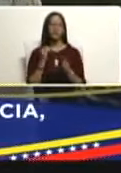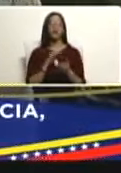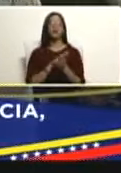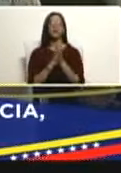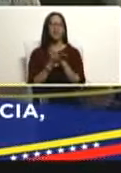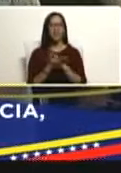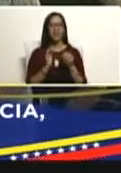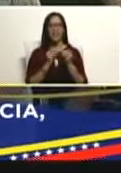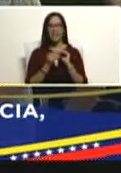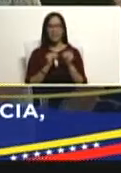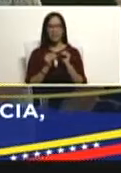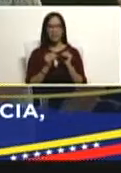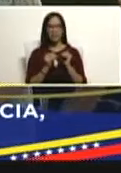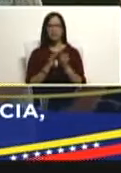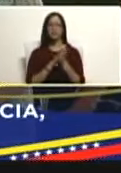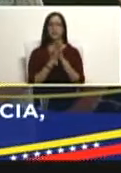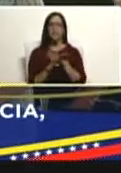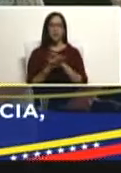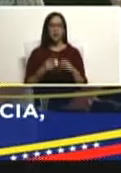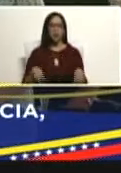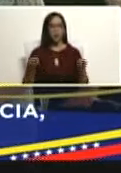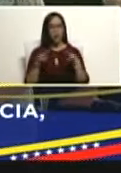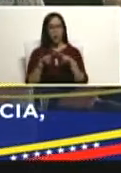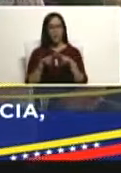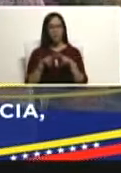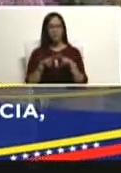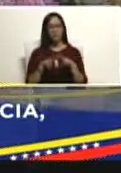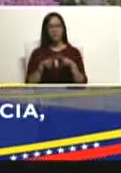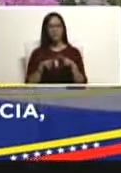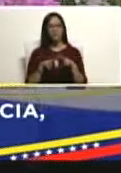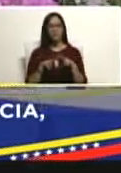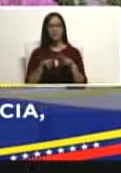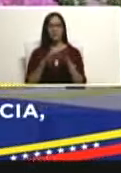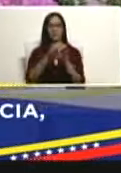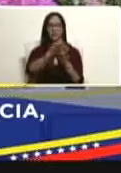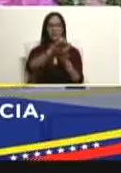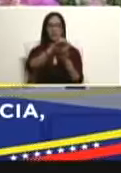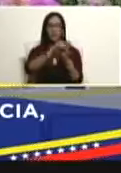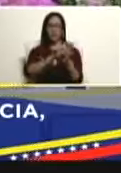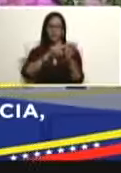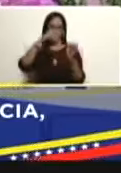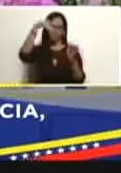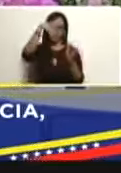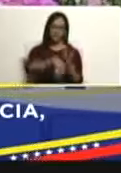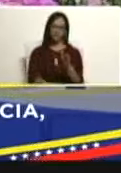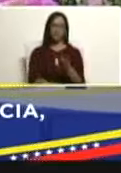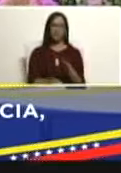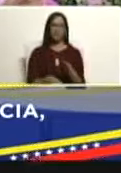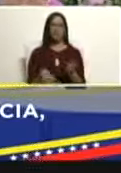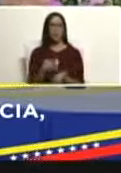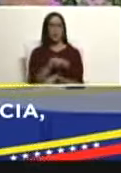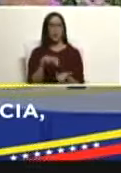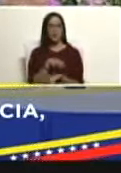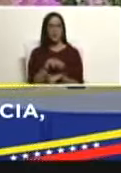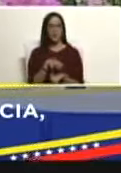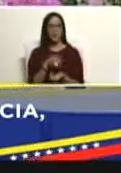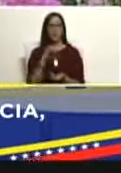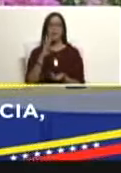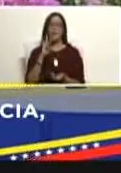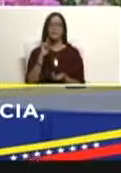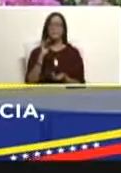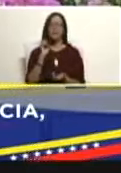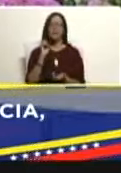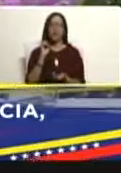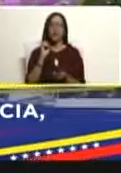ética, cuando se acaban los valores, la involución, la decadencia y la autodestrucción. Bioética.